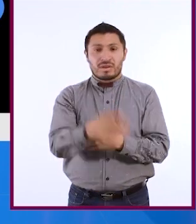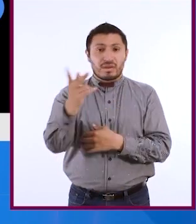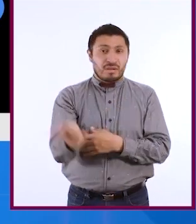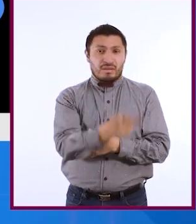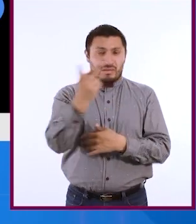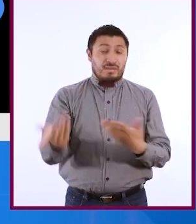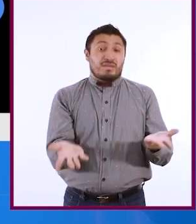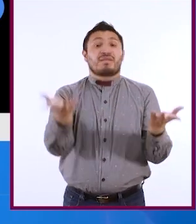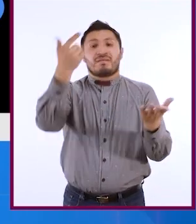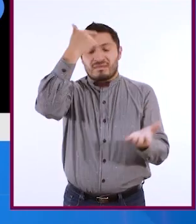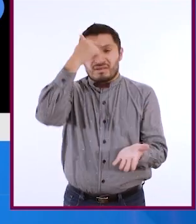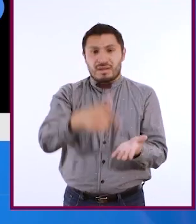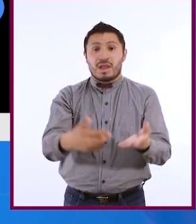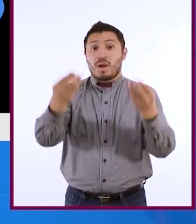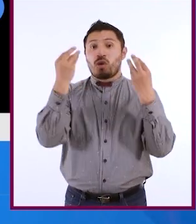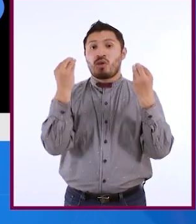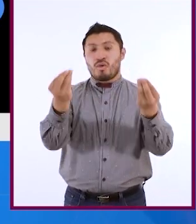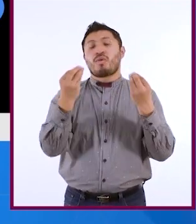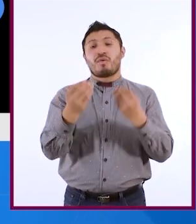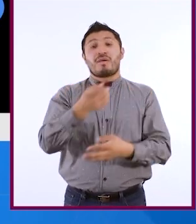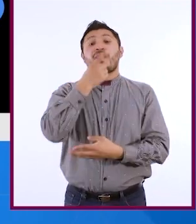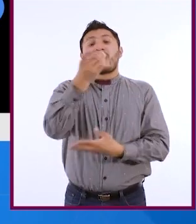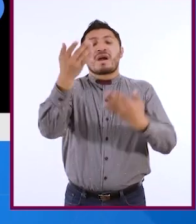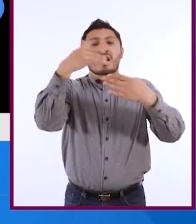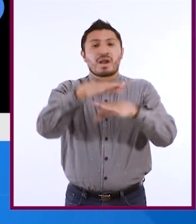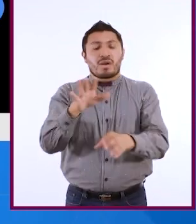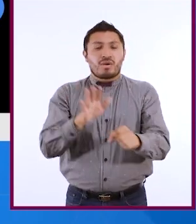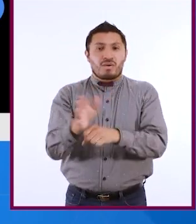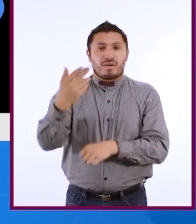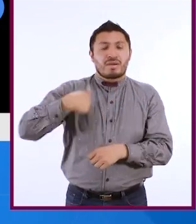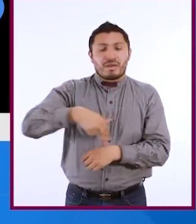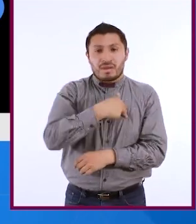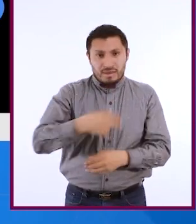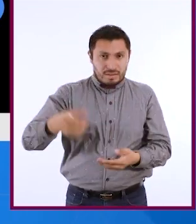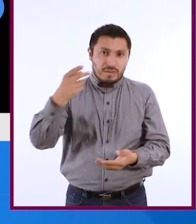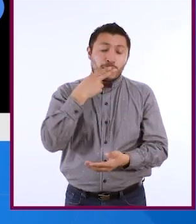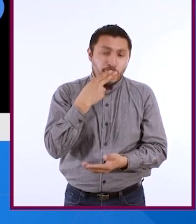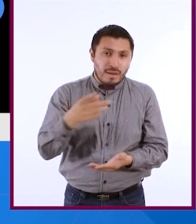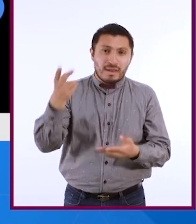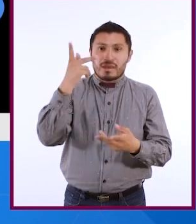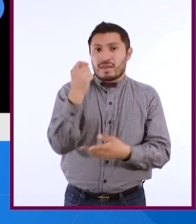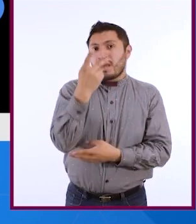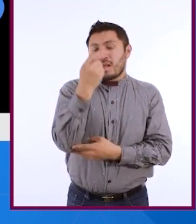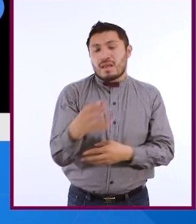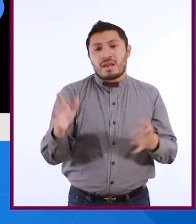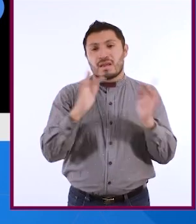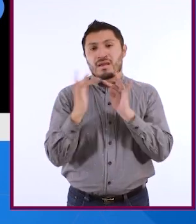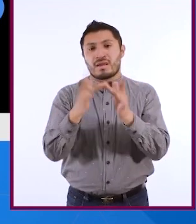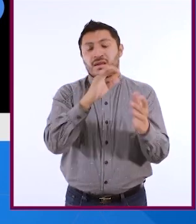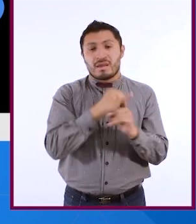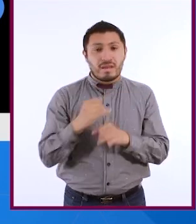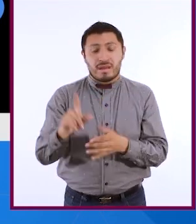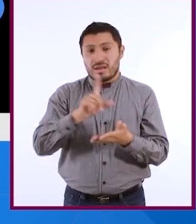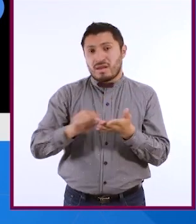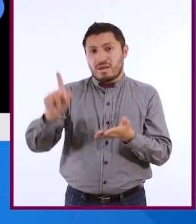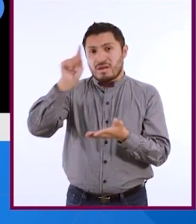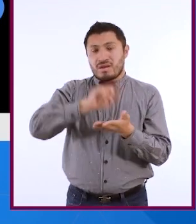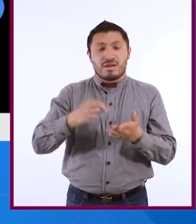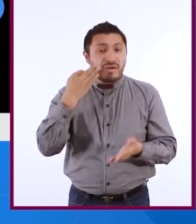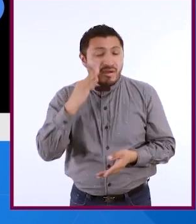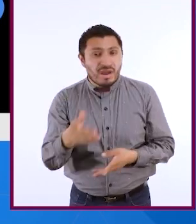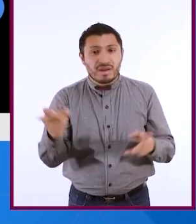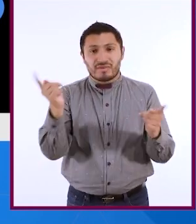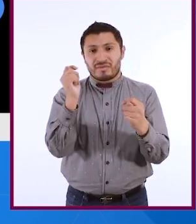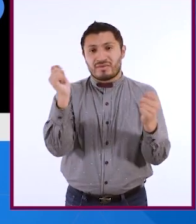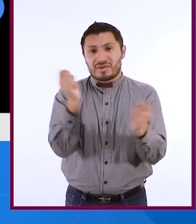Creo que hay muchísimo que decir acerca de lo que consumimos en la televisión, en las redes sociales, en Twitter, en Facebook, en